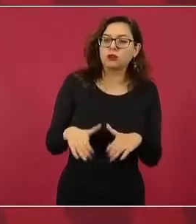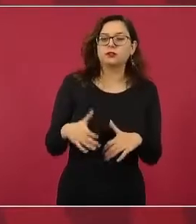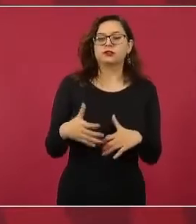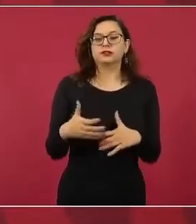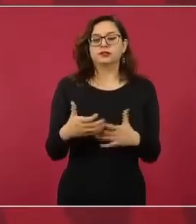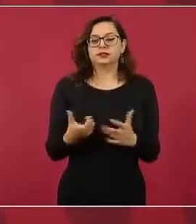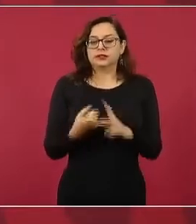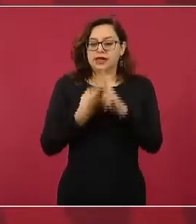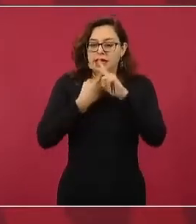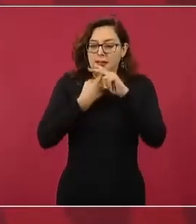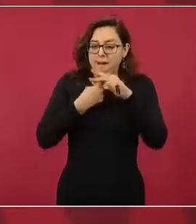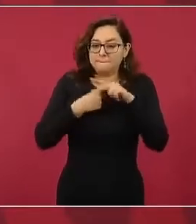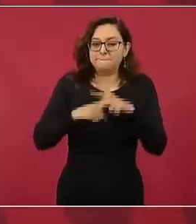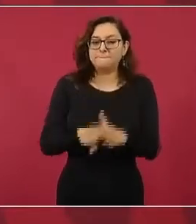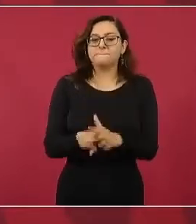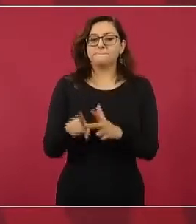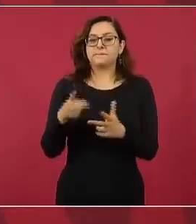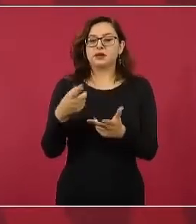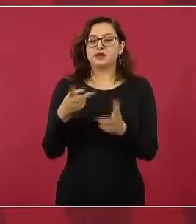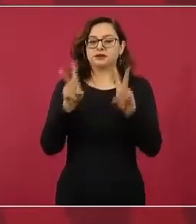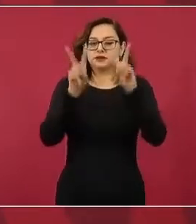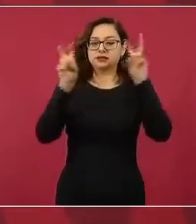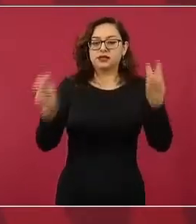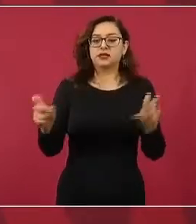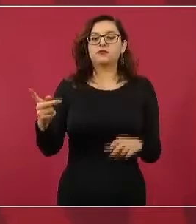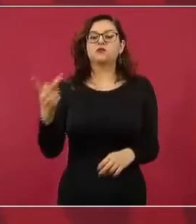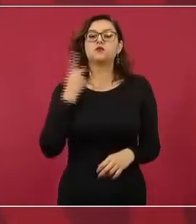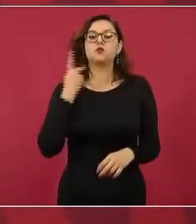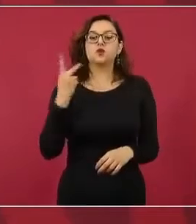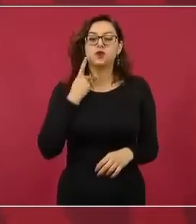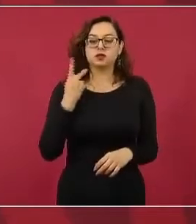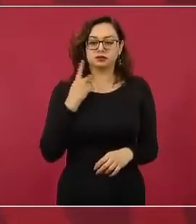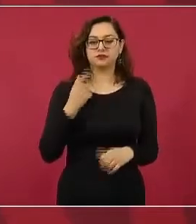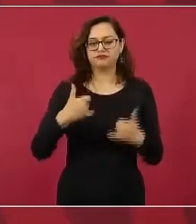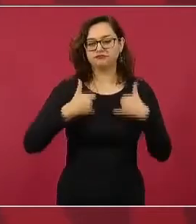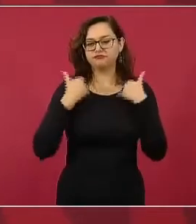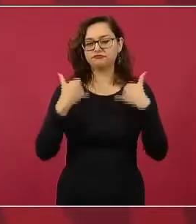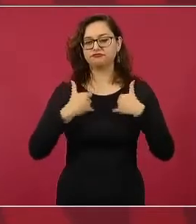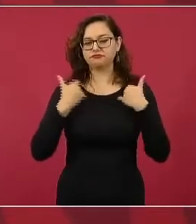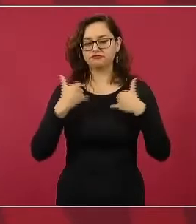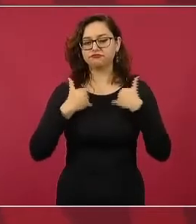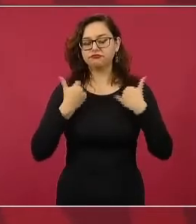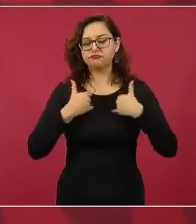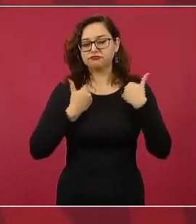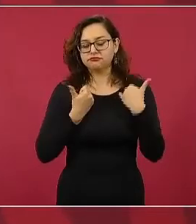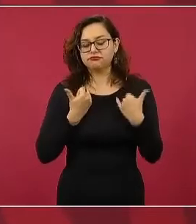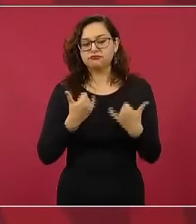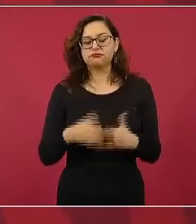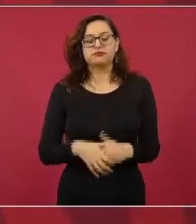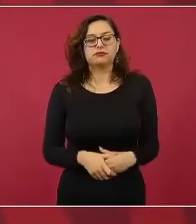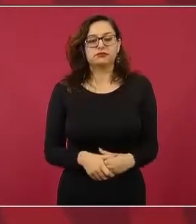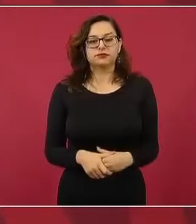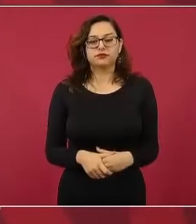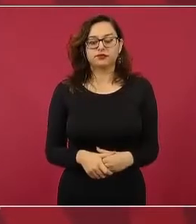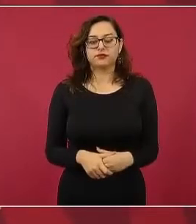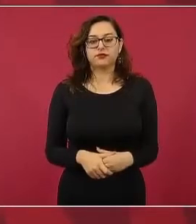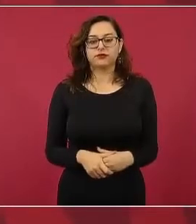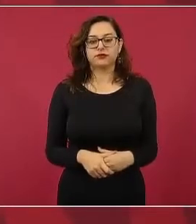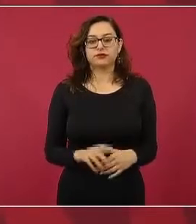quieren ir siempre, ¿no?, a la segura. Es como cuando me encuentro gente